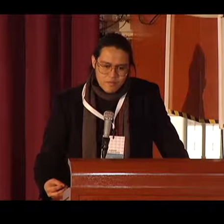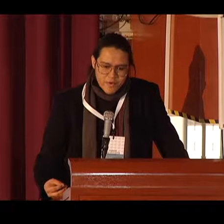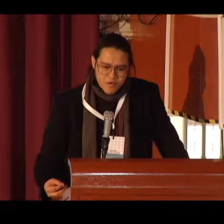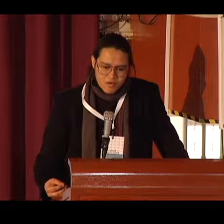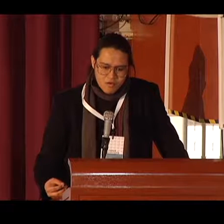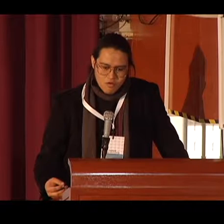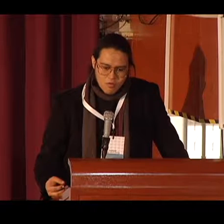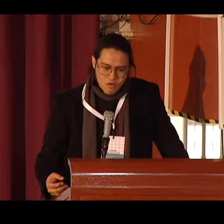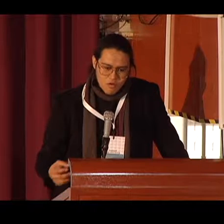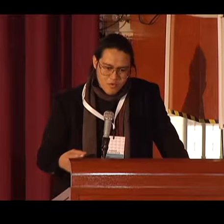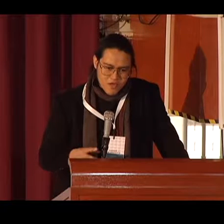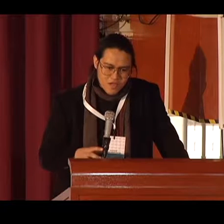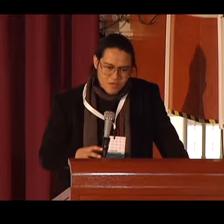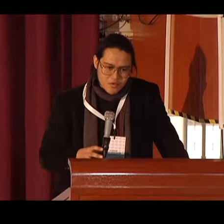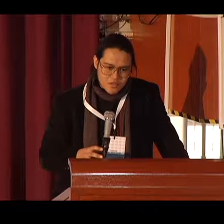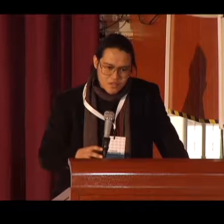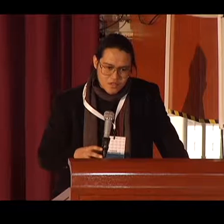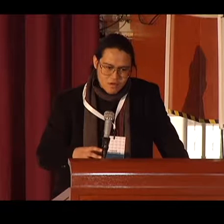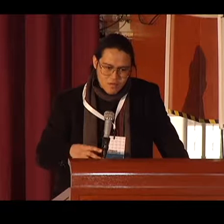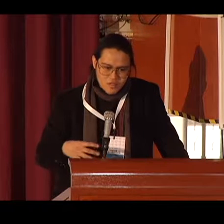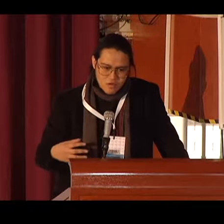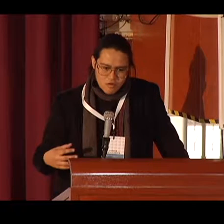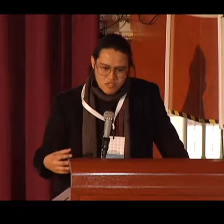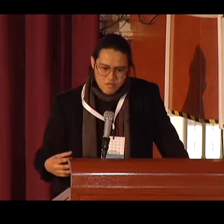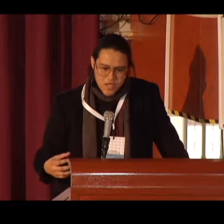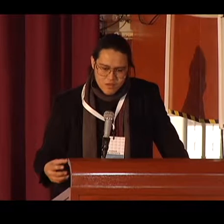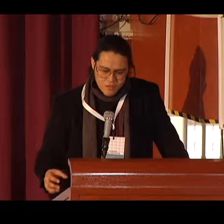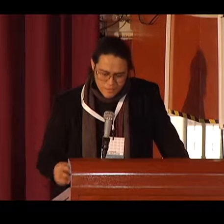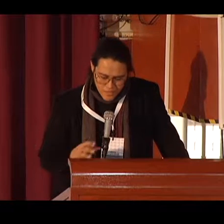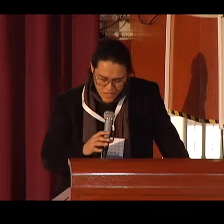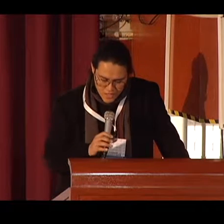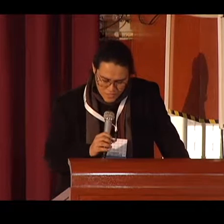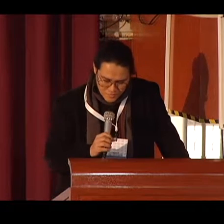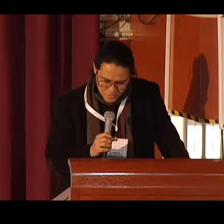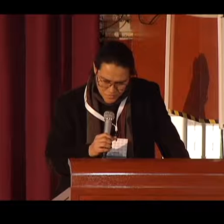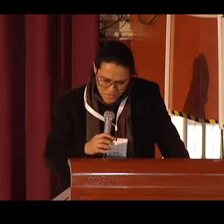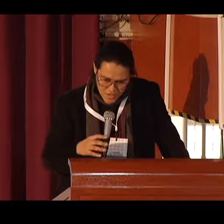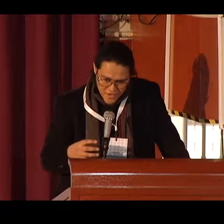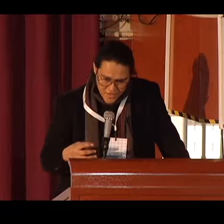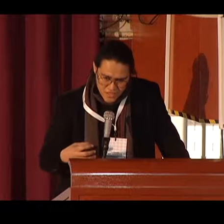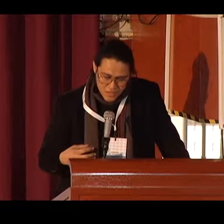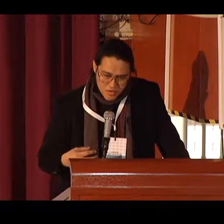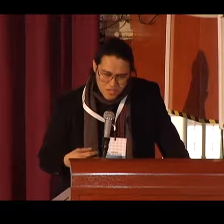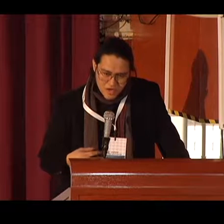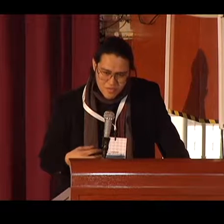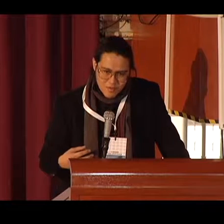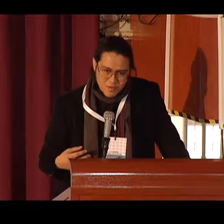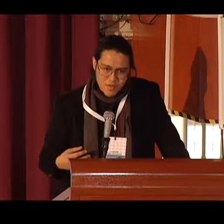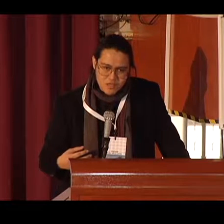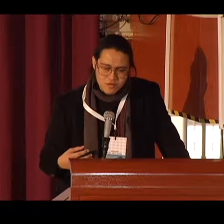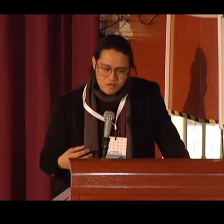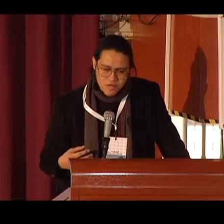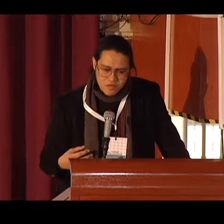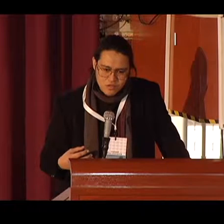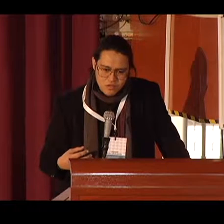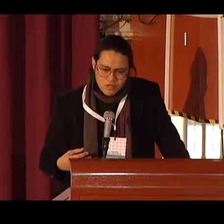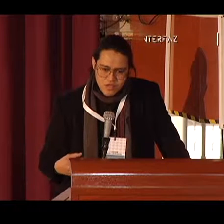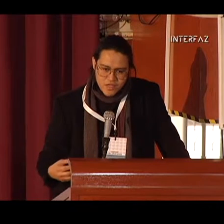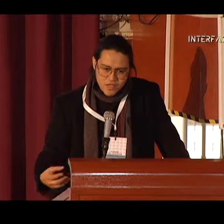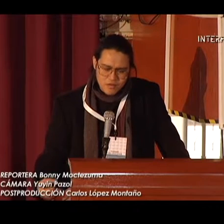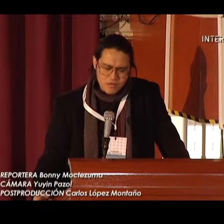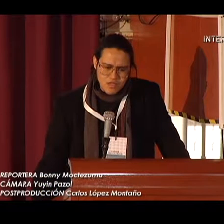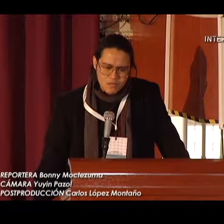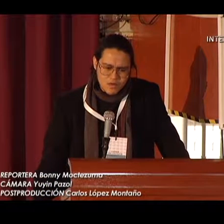hacerlo, ver cómo comunicamos nuestro conocimiento a gente que no tiene la misma preparación que